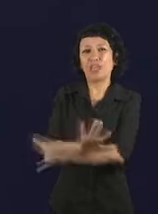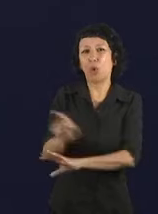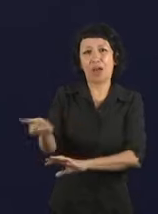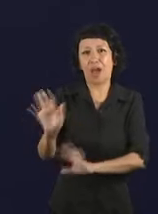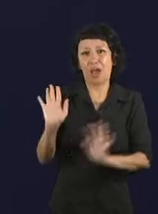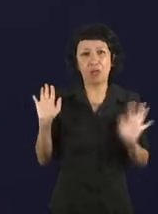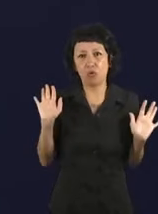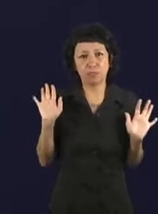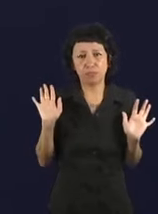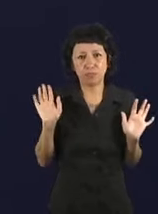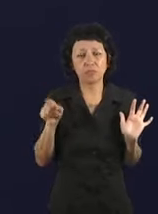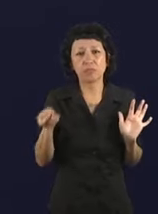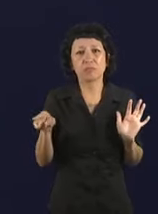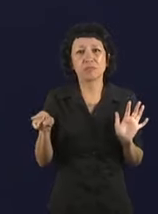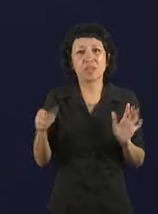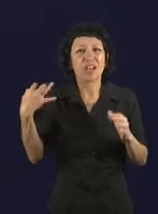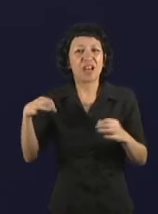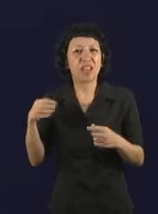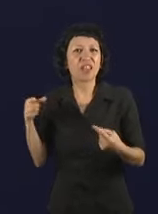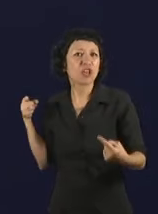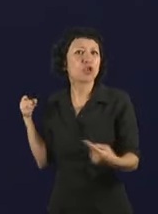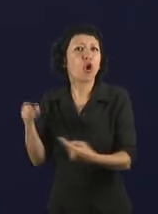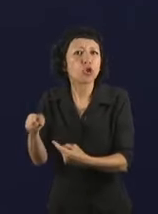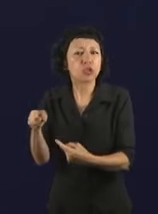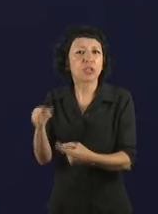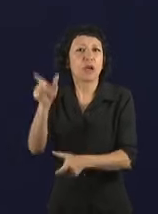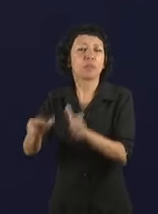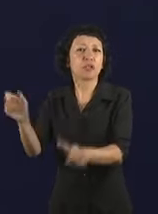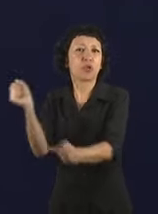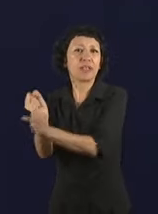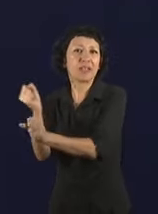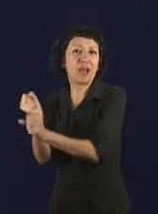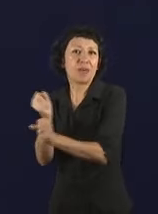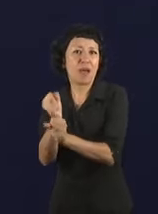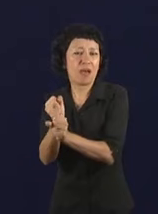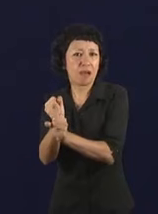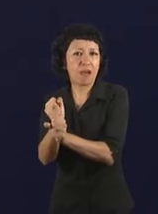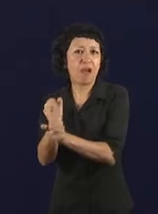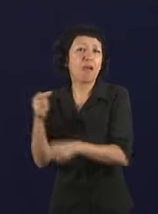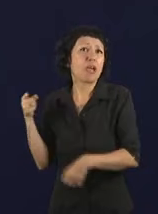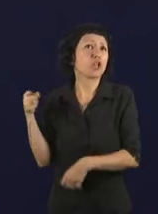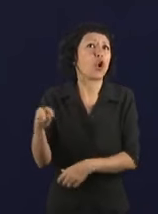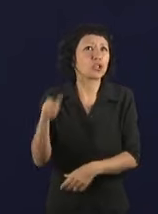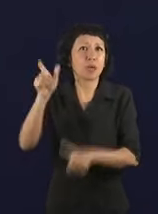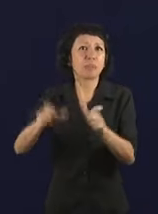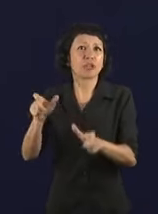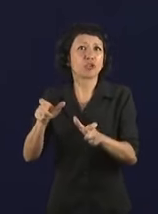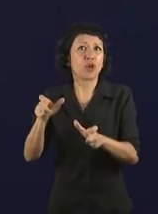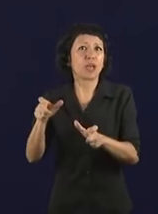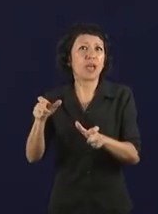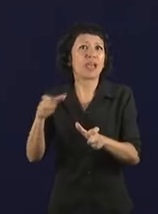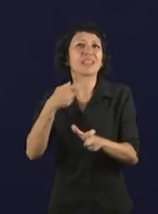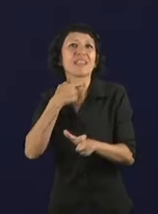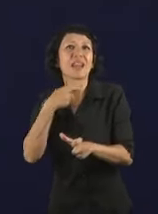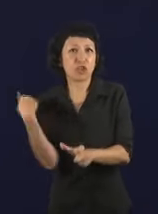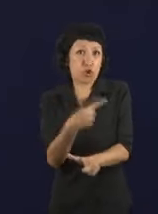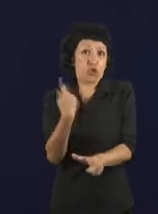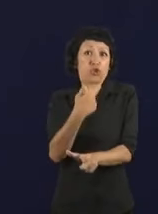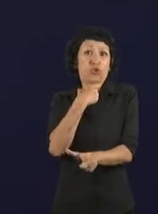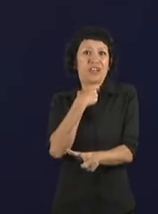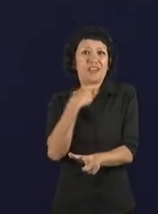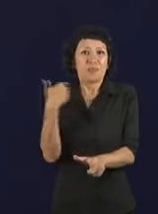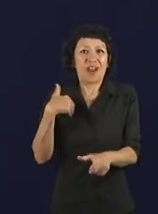contra de la gente que trabaja y están en contra de la gente que que quieren o que queremos un país un país mejor así que por